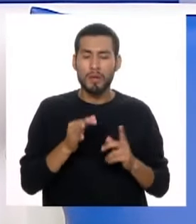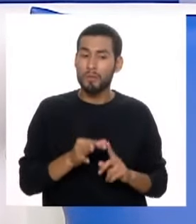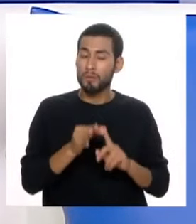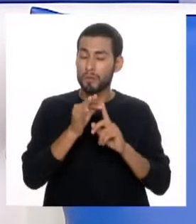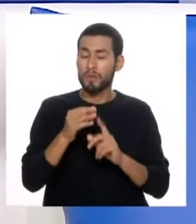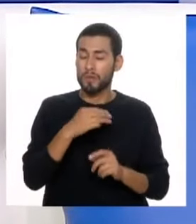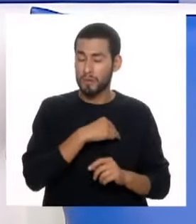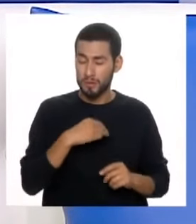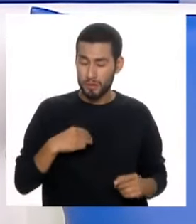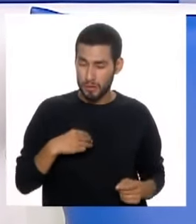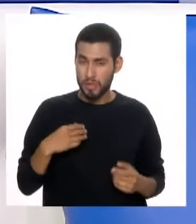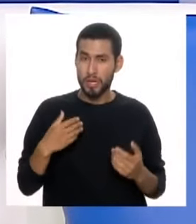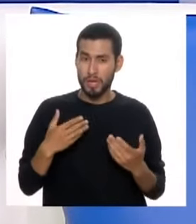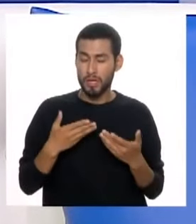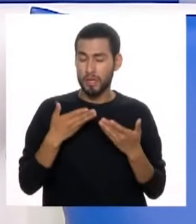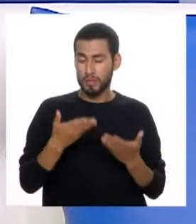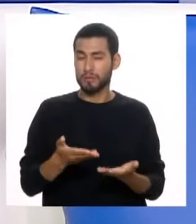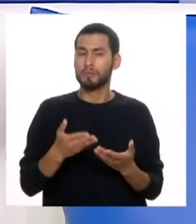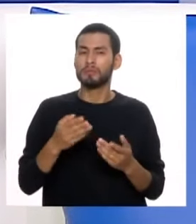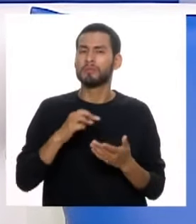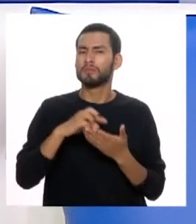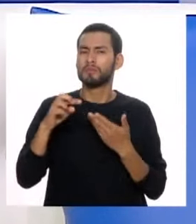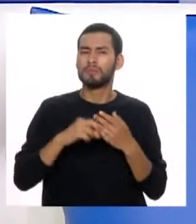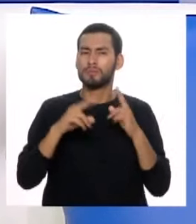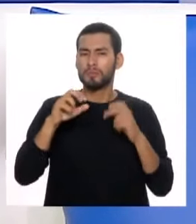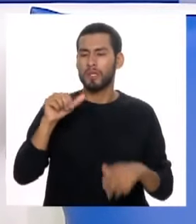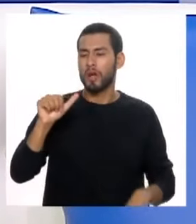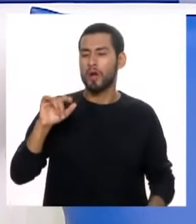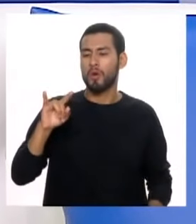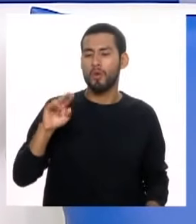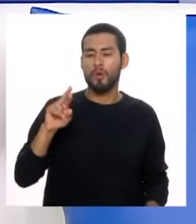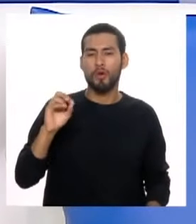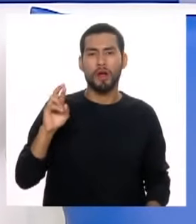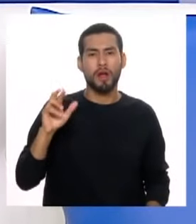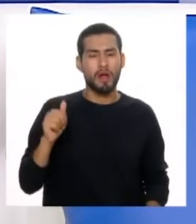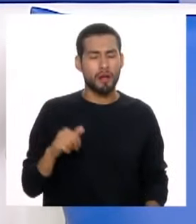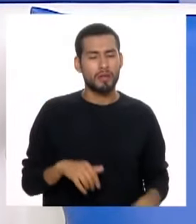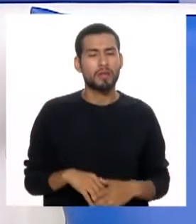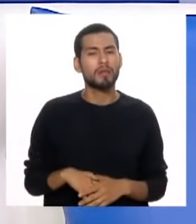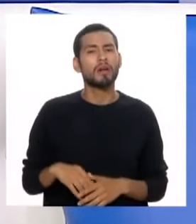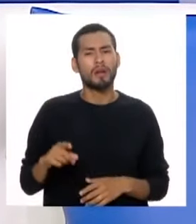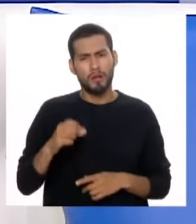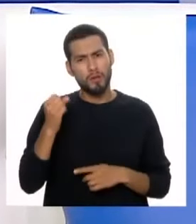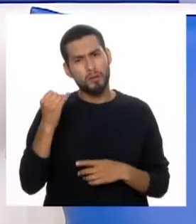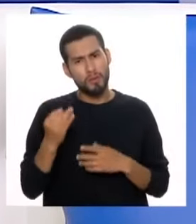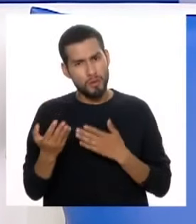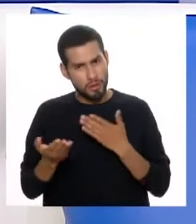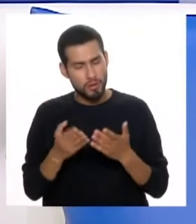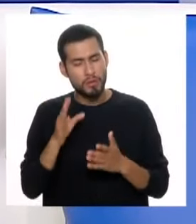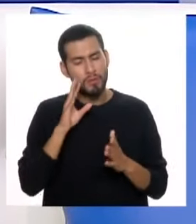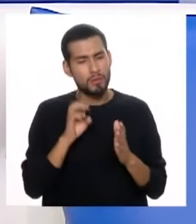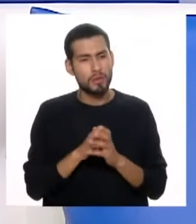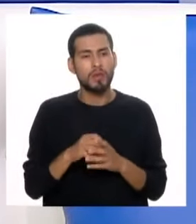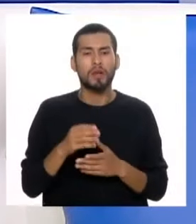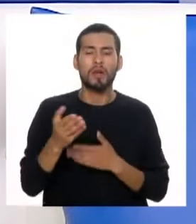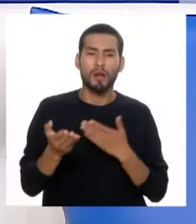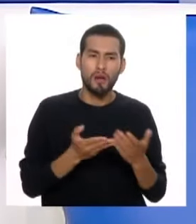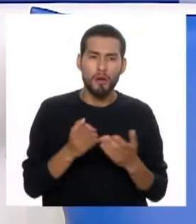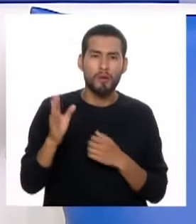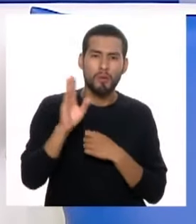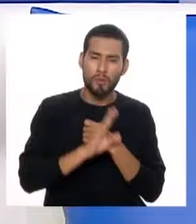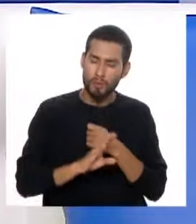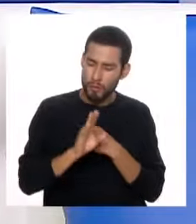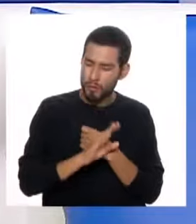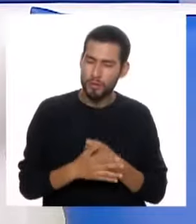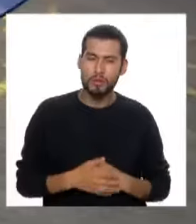el Ministerio tiene a través de un programa que se llama Aurora, y hay servicios. Por ejemplo, en servicios de